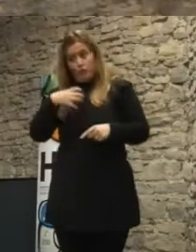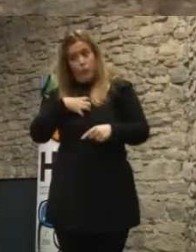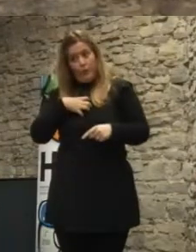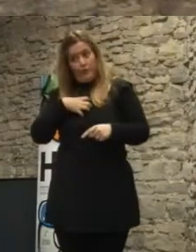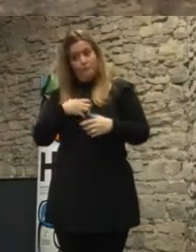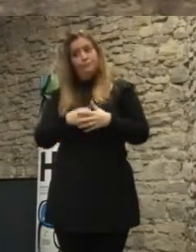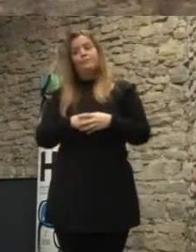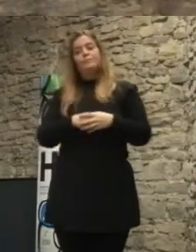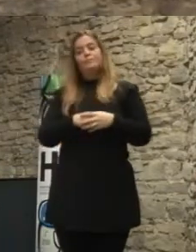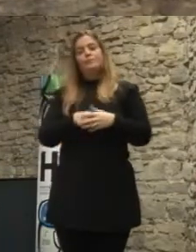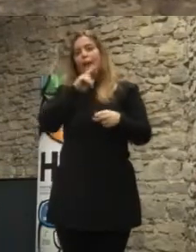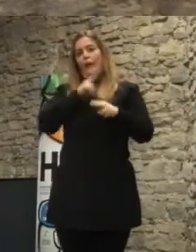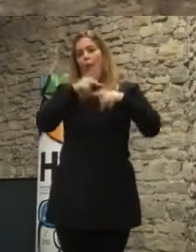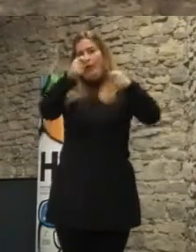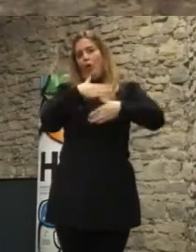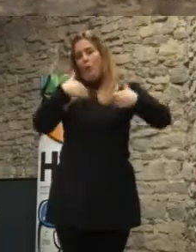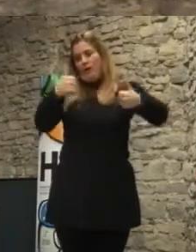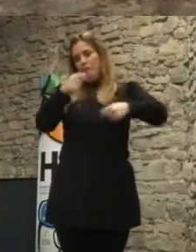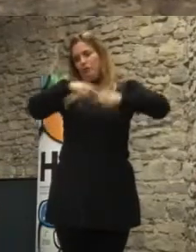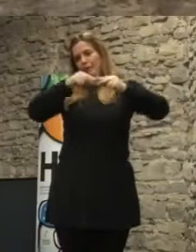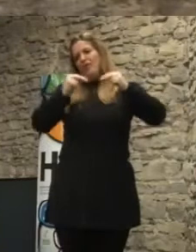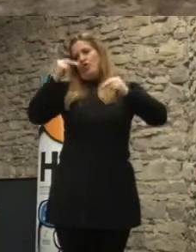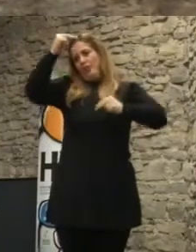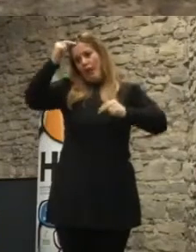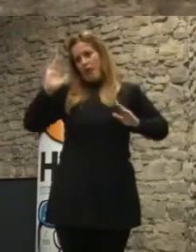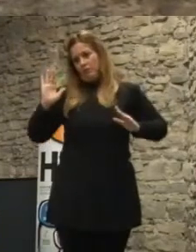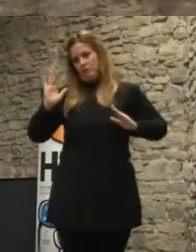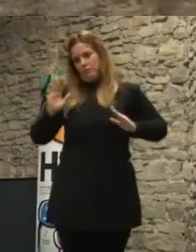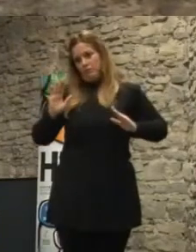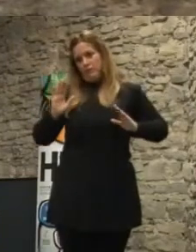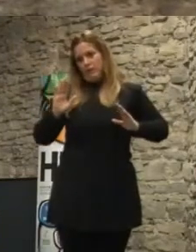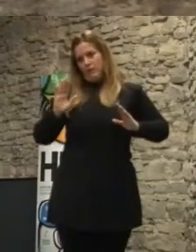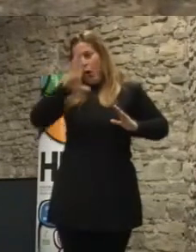que llamémosle como queramos, dependiendo de la escala, que en el fondo